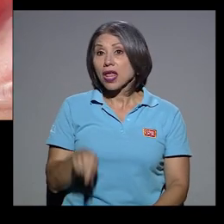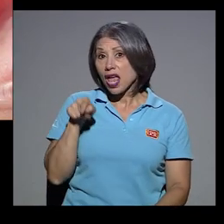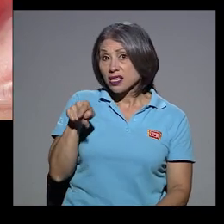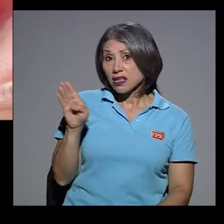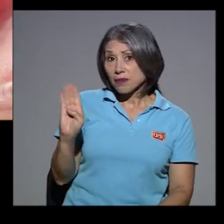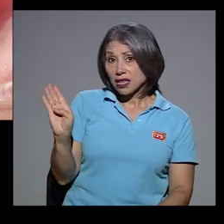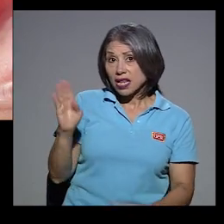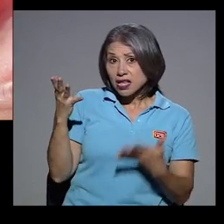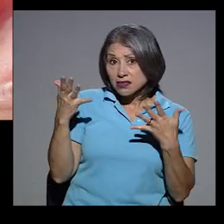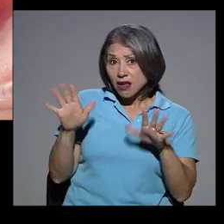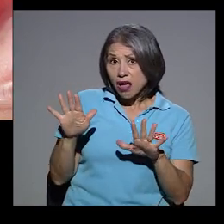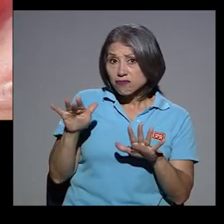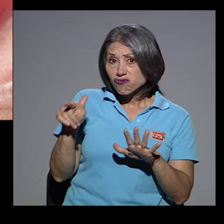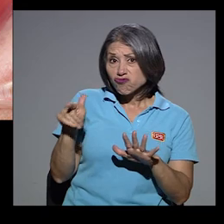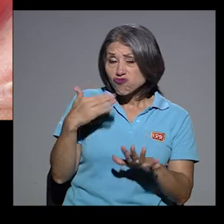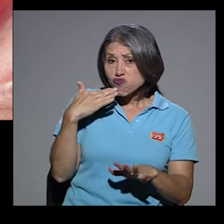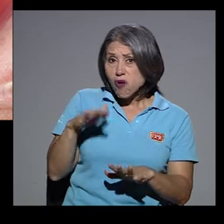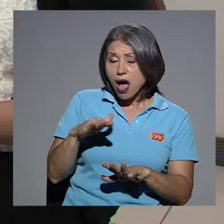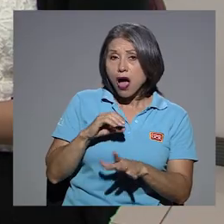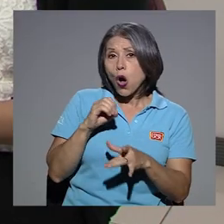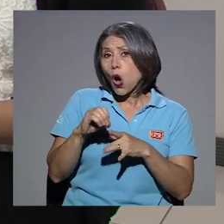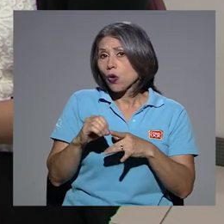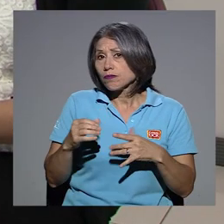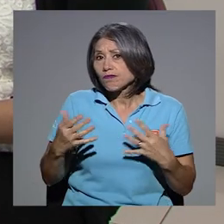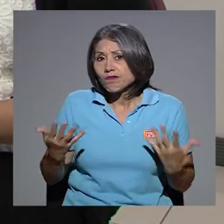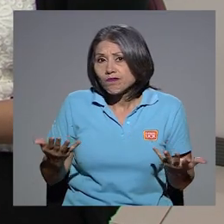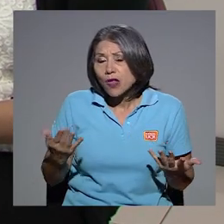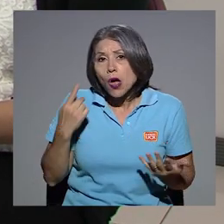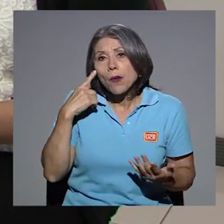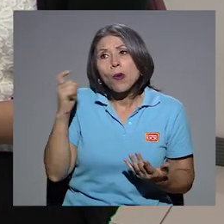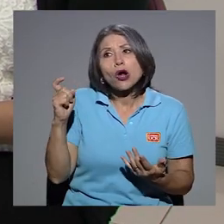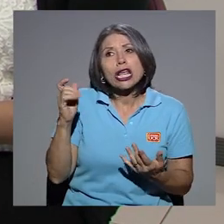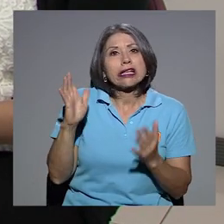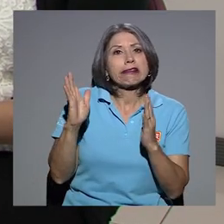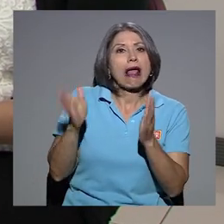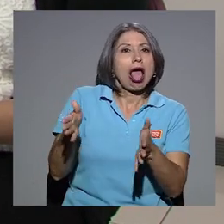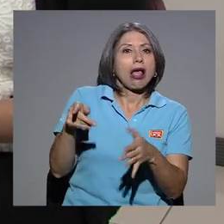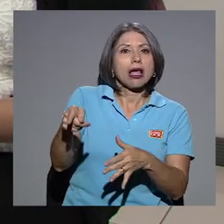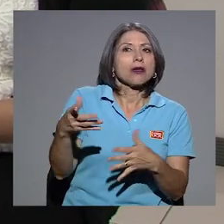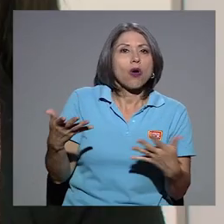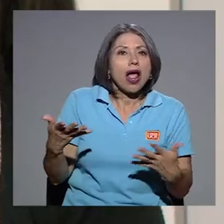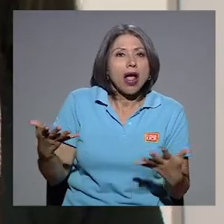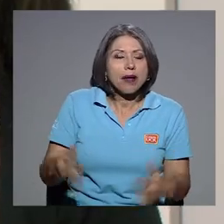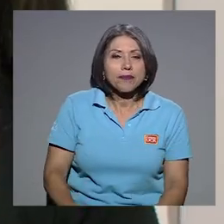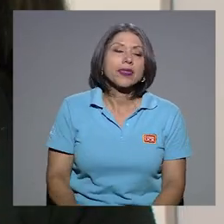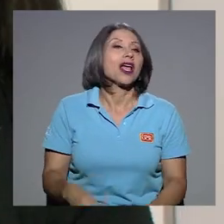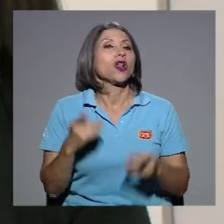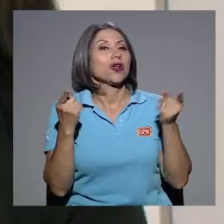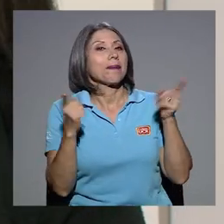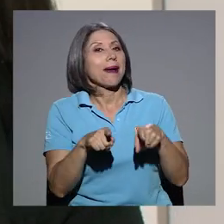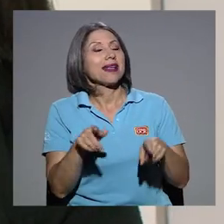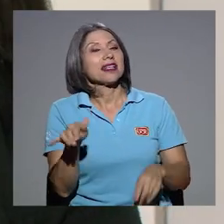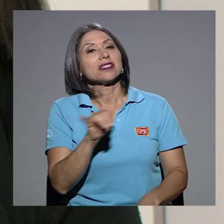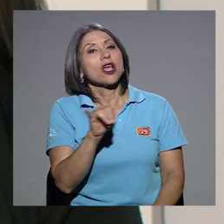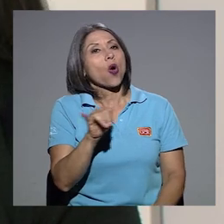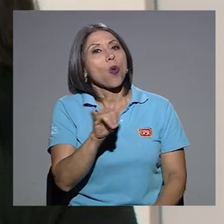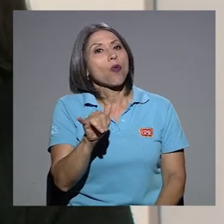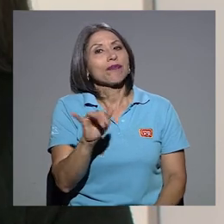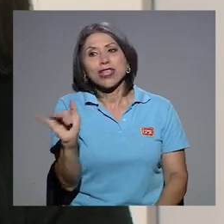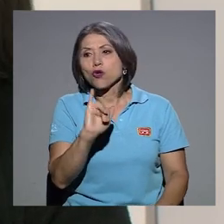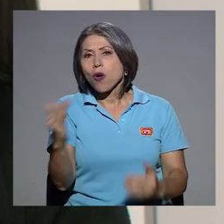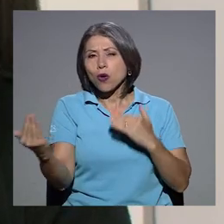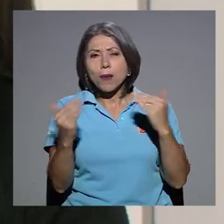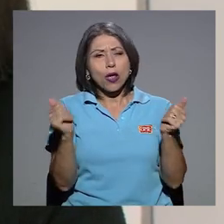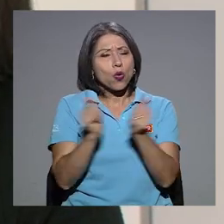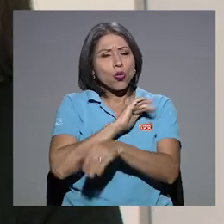estas bacterias ya en sí son dañinas o es por dejarlas ahí? Lo que pasa es que, como en el resto del